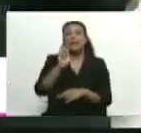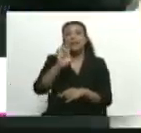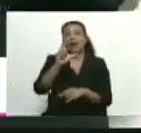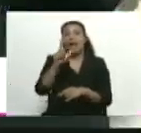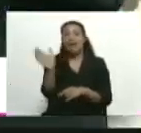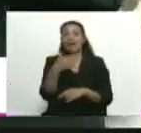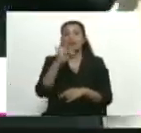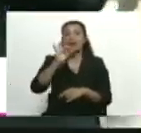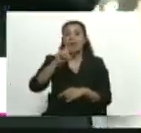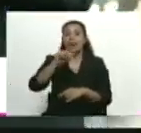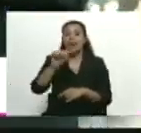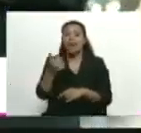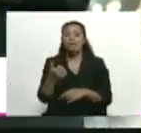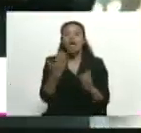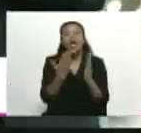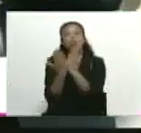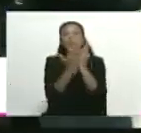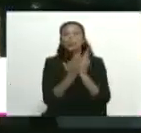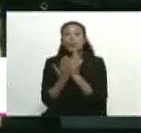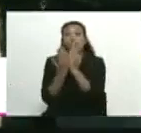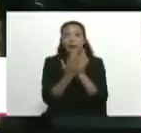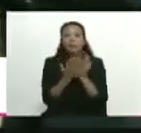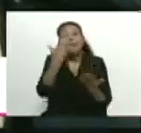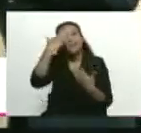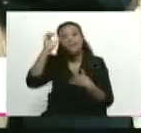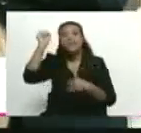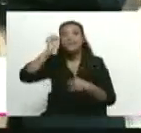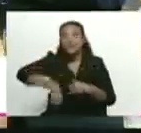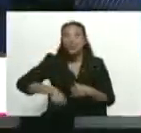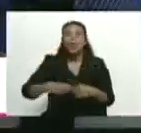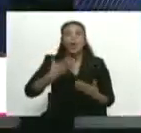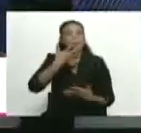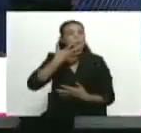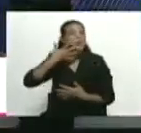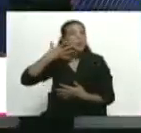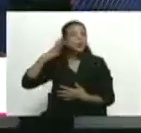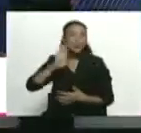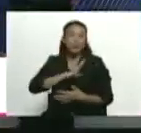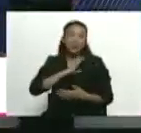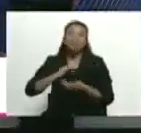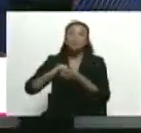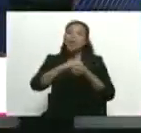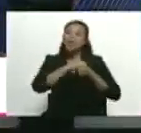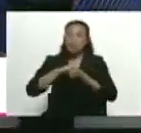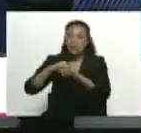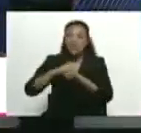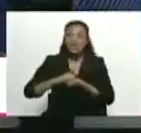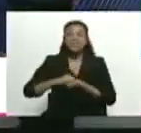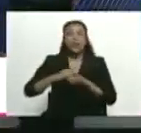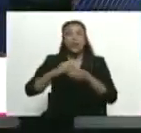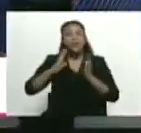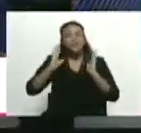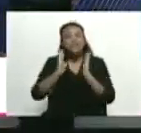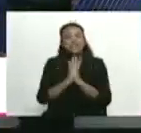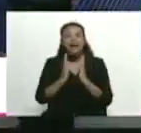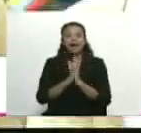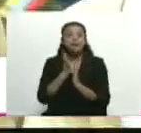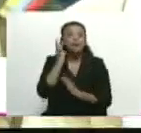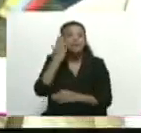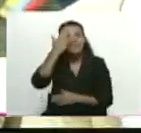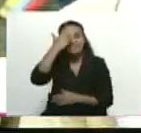Federación de Estudiantes de Educación Media. Así la FEDEN. Mismo, presidente. Orgullosamente trujillana, tierra de santos y